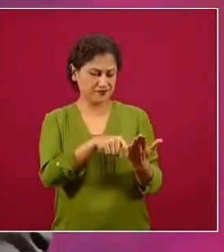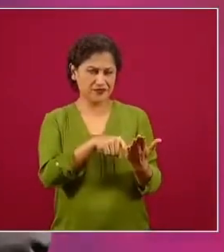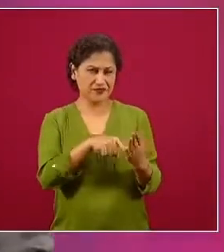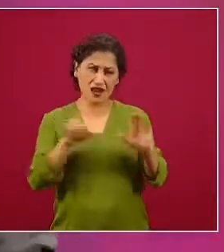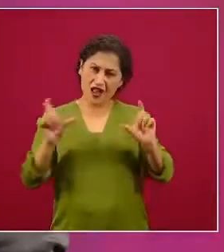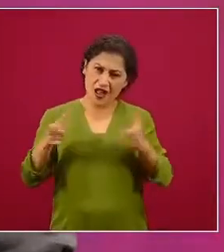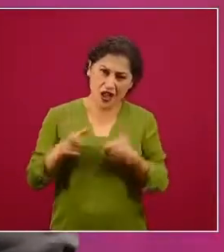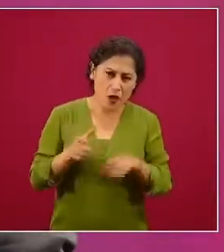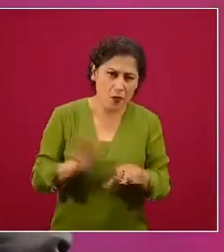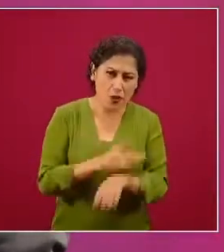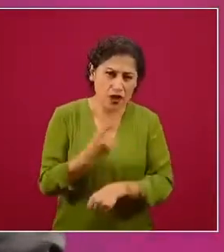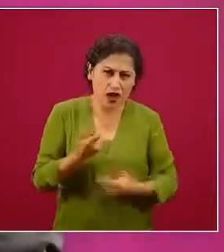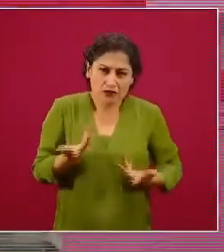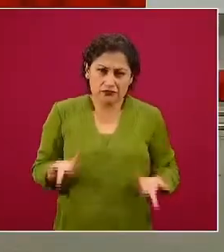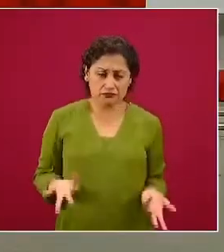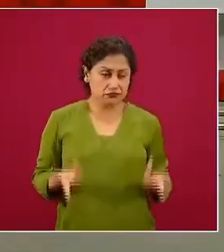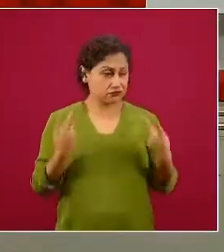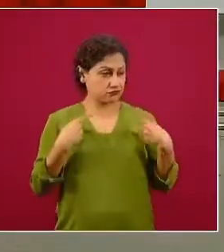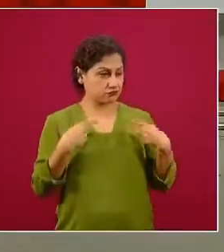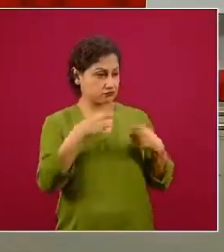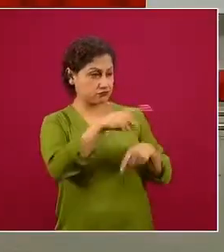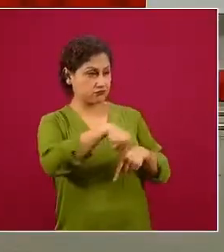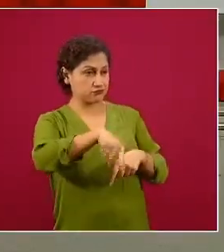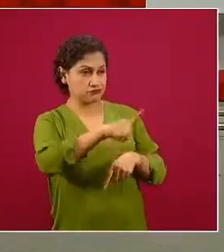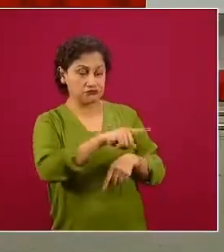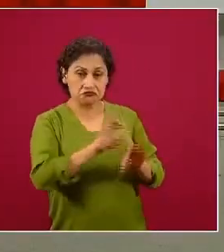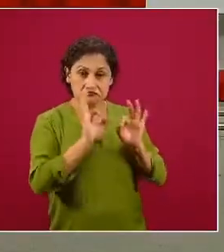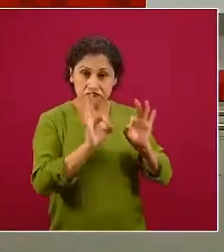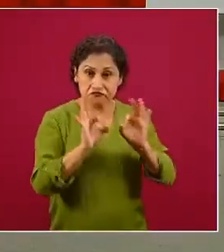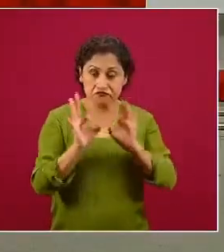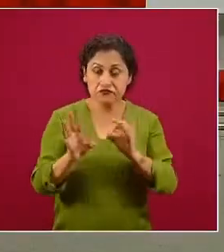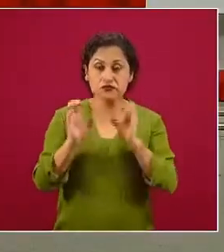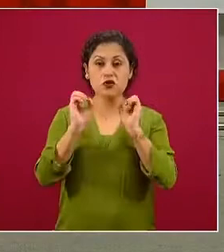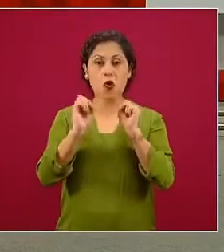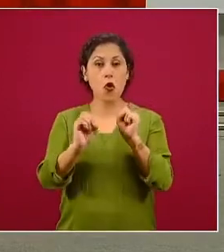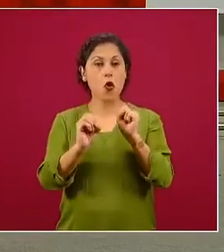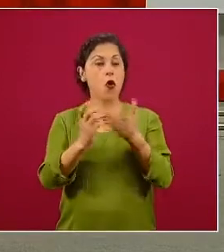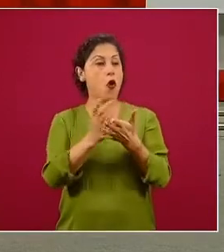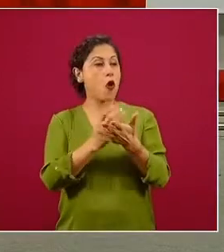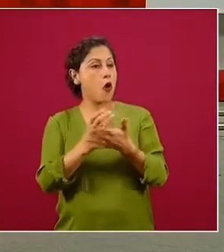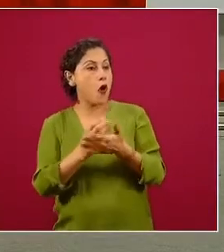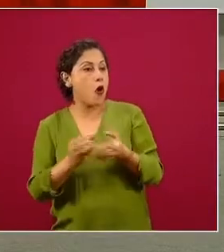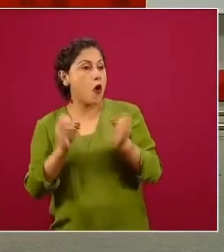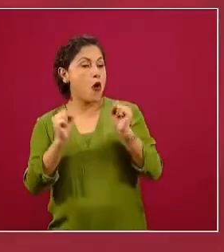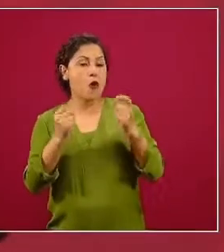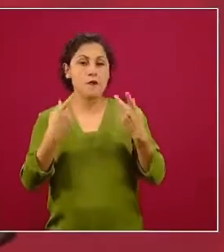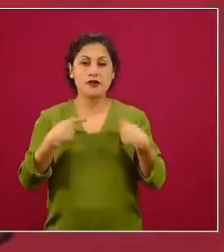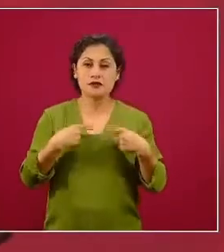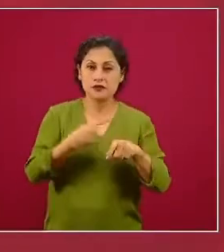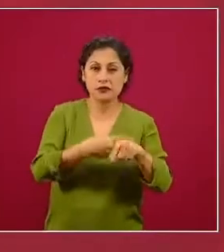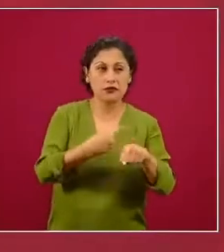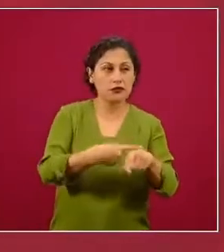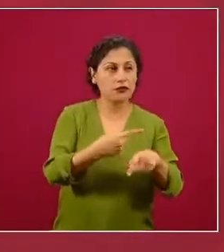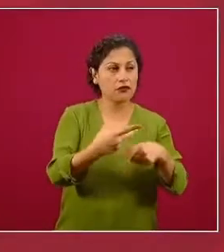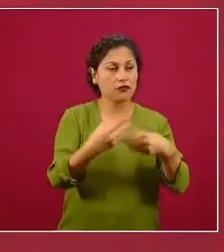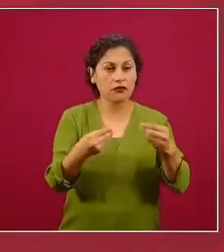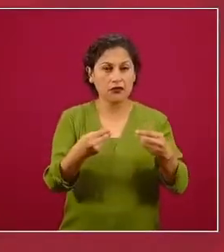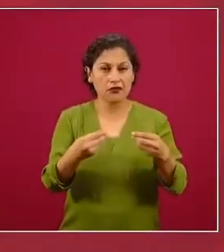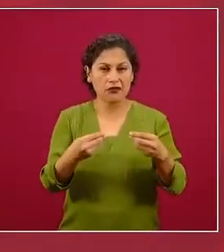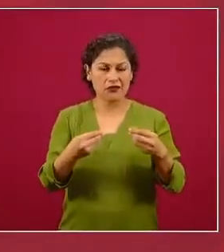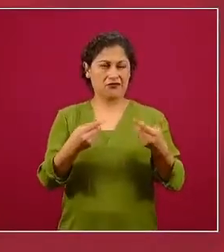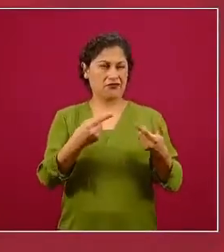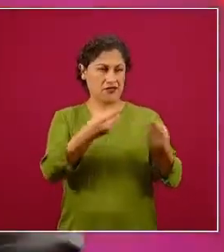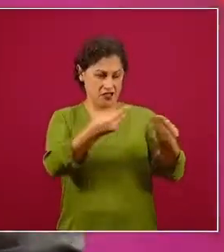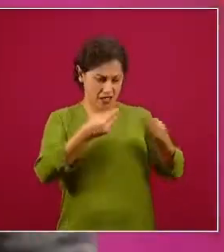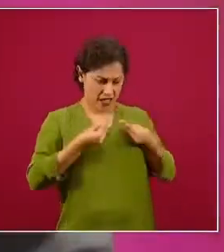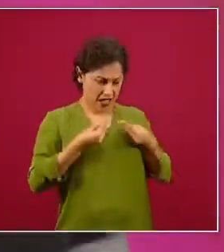hay un mejor rastreo de los contactos, hay un aislamiento más efectivo de las personas contagiantes. Si no hay eso y la curva epidémica deja